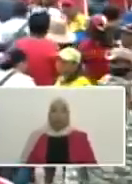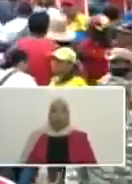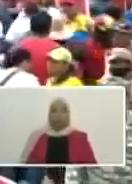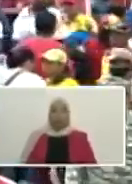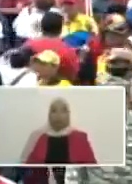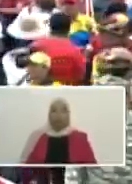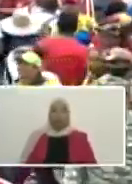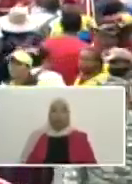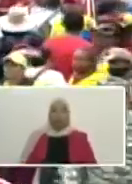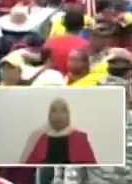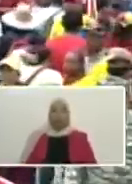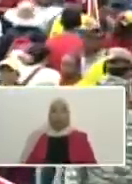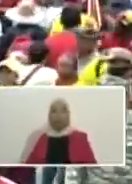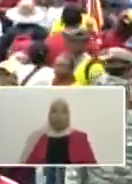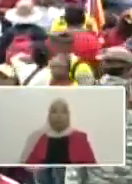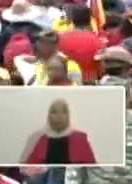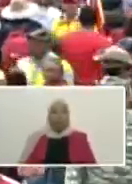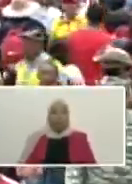Mira qué bello suena, ¿vale?